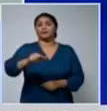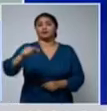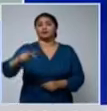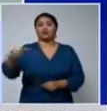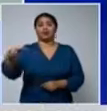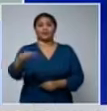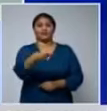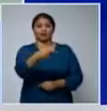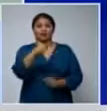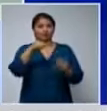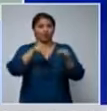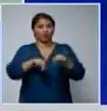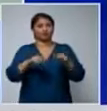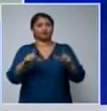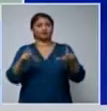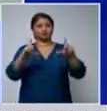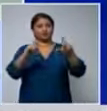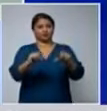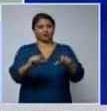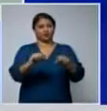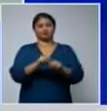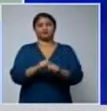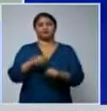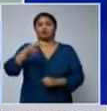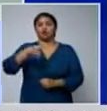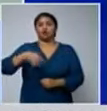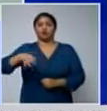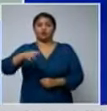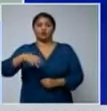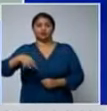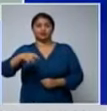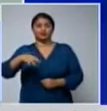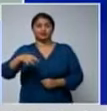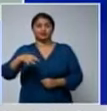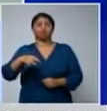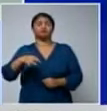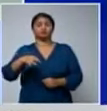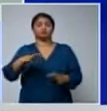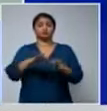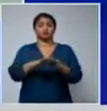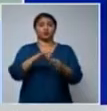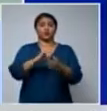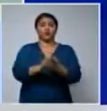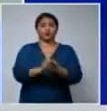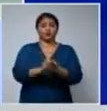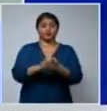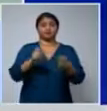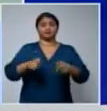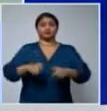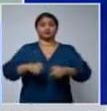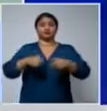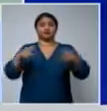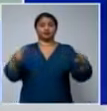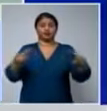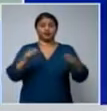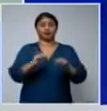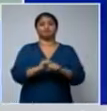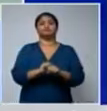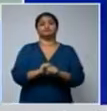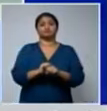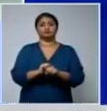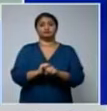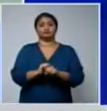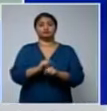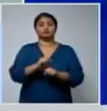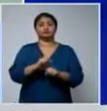y en el municipio de Villas el mayor número, le sigue San José de las Lajas y Melena del Sur